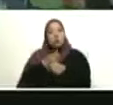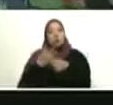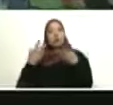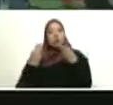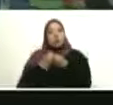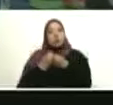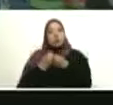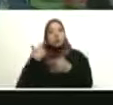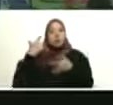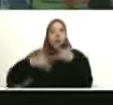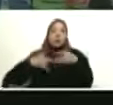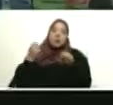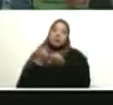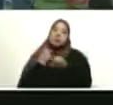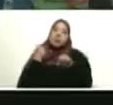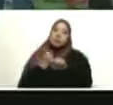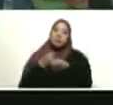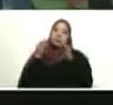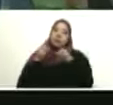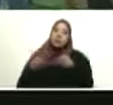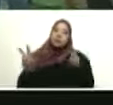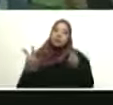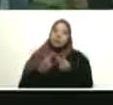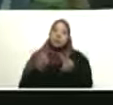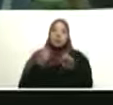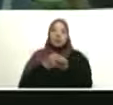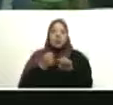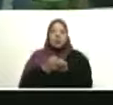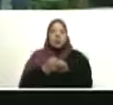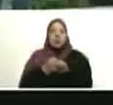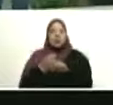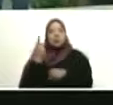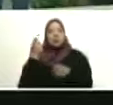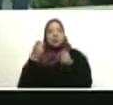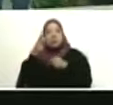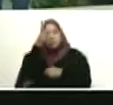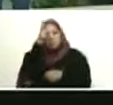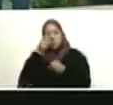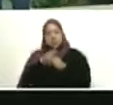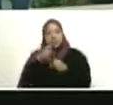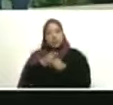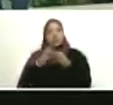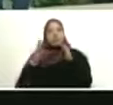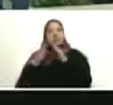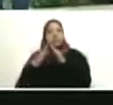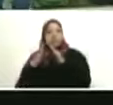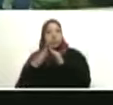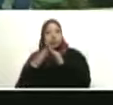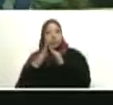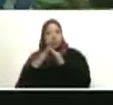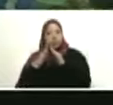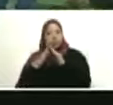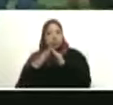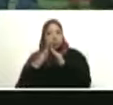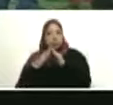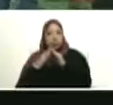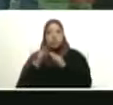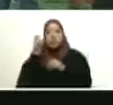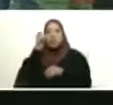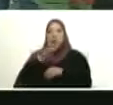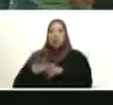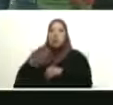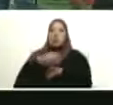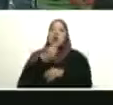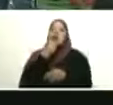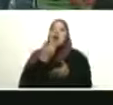equipo. Como usted nos ha dicho, trabajo en equipo, victoria segura, y Falcón tendrá más vivienda segunda y digna para su porvenir.